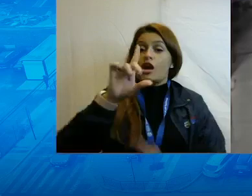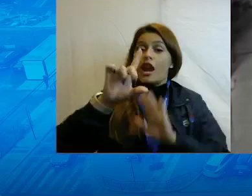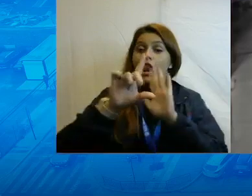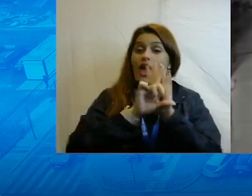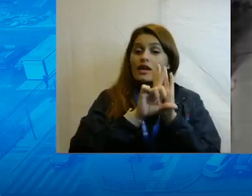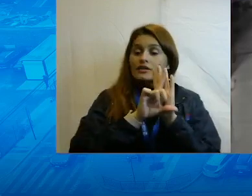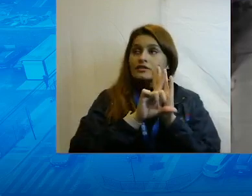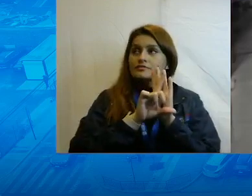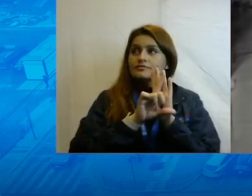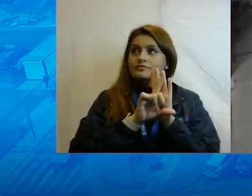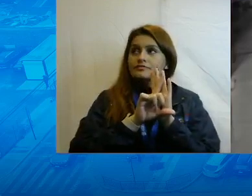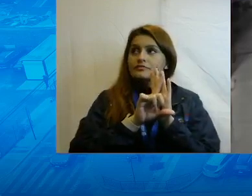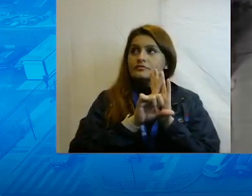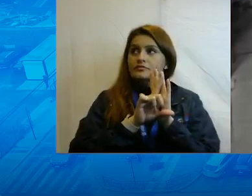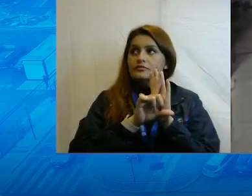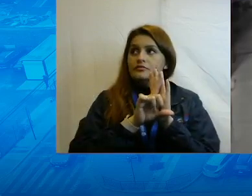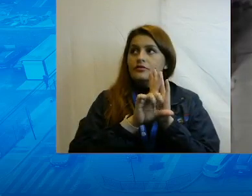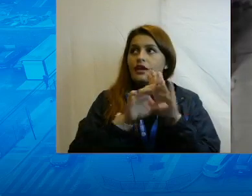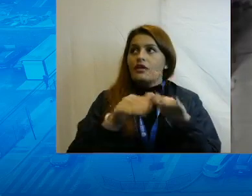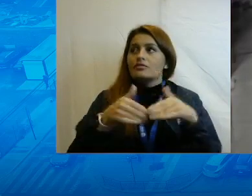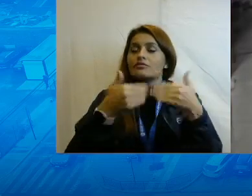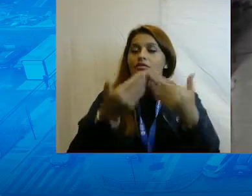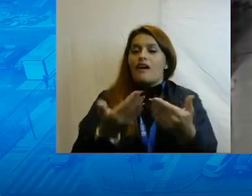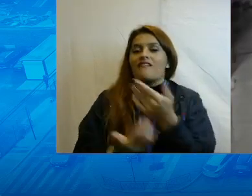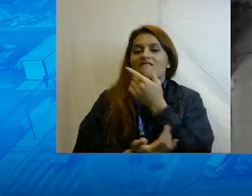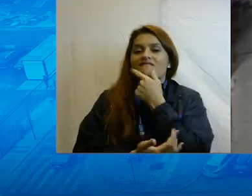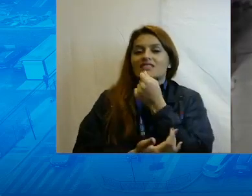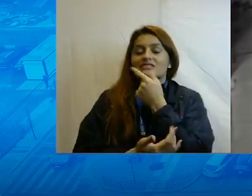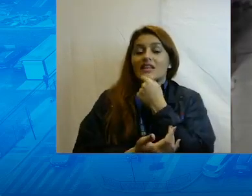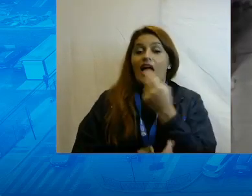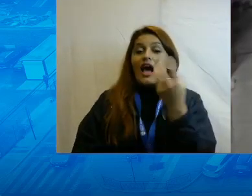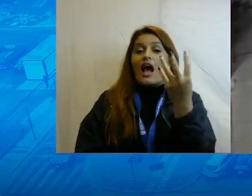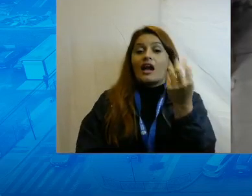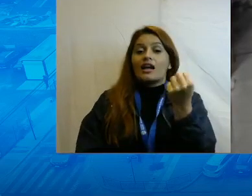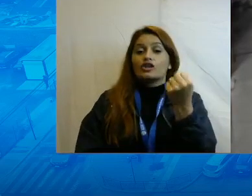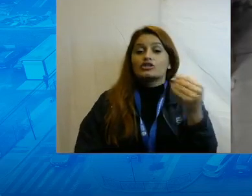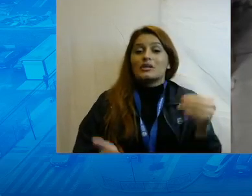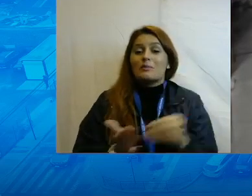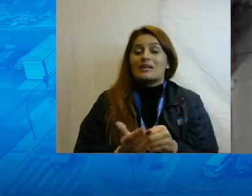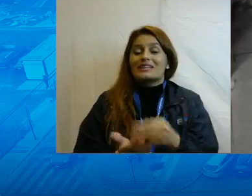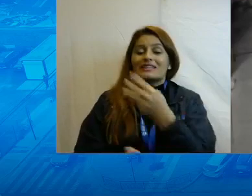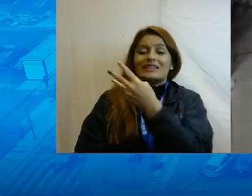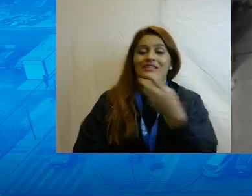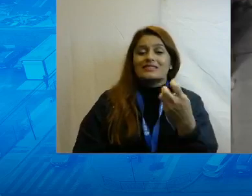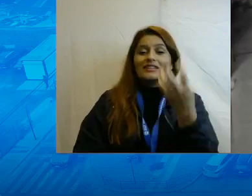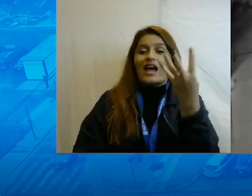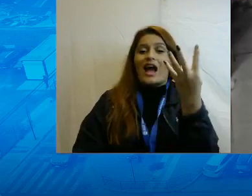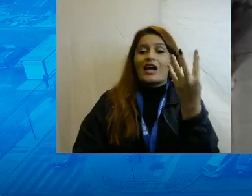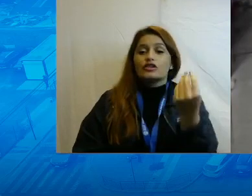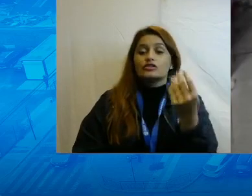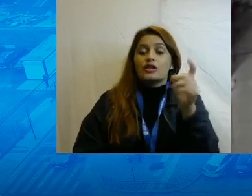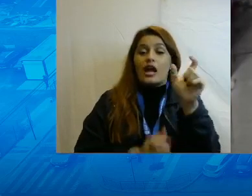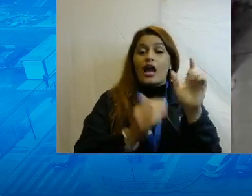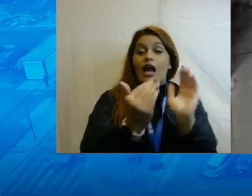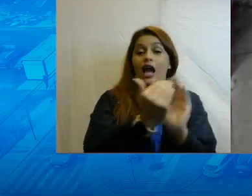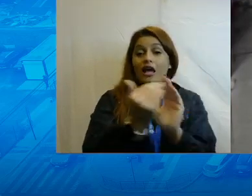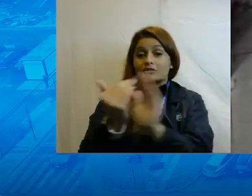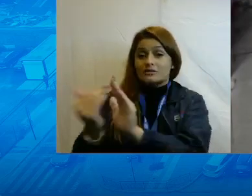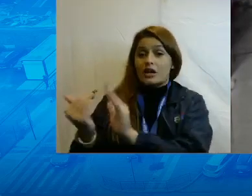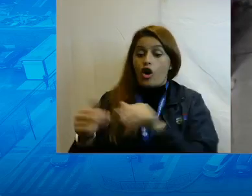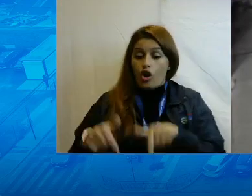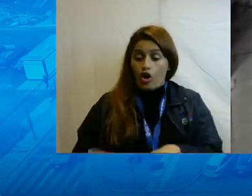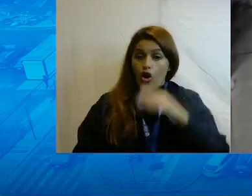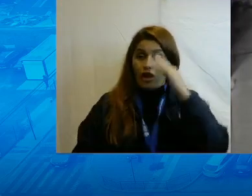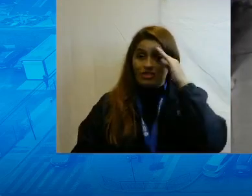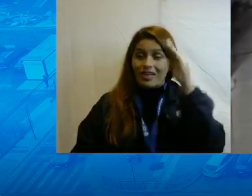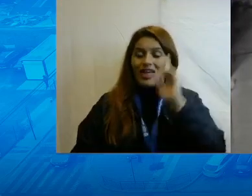¿no es cierto?, a darle las facilidades a 14.314 unidades habitacionales que hoy día se